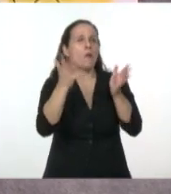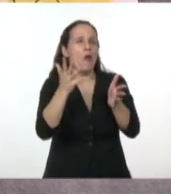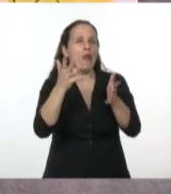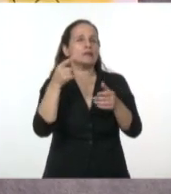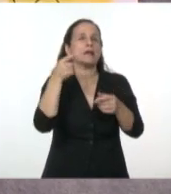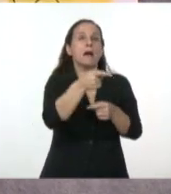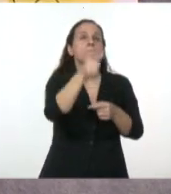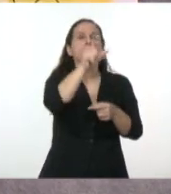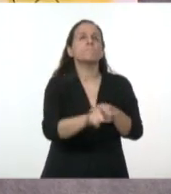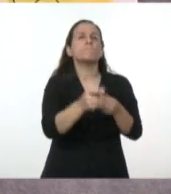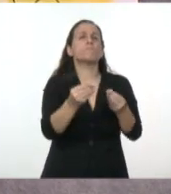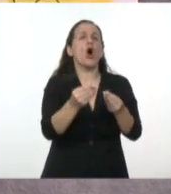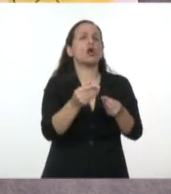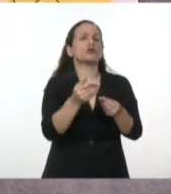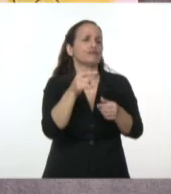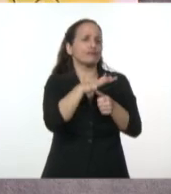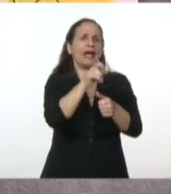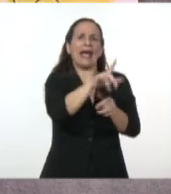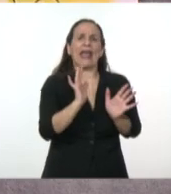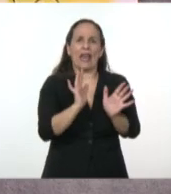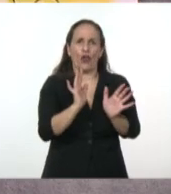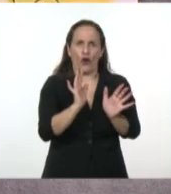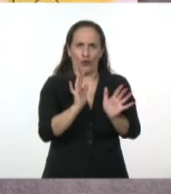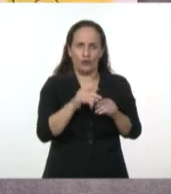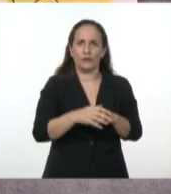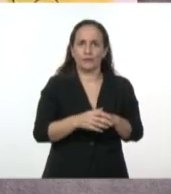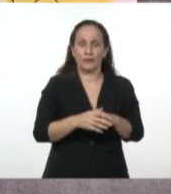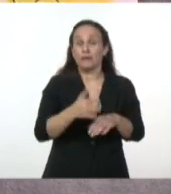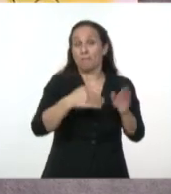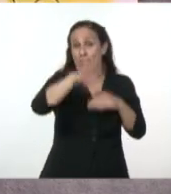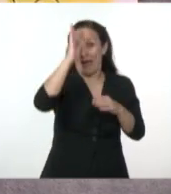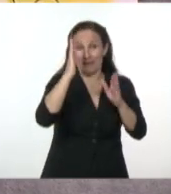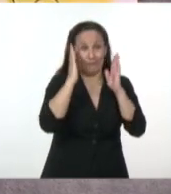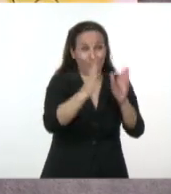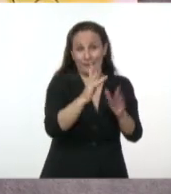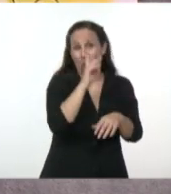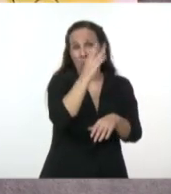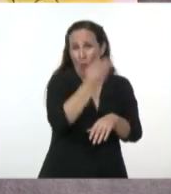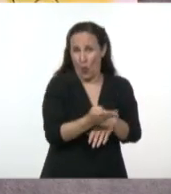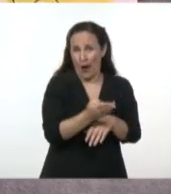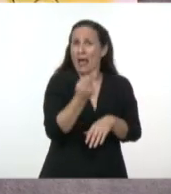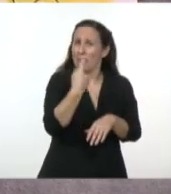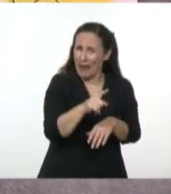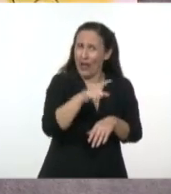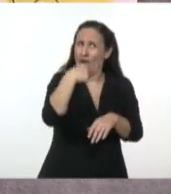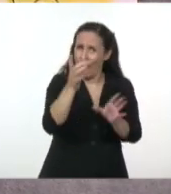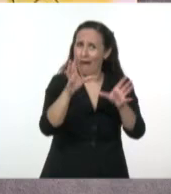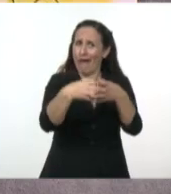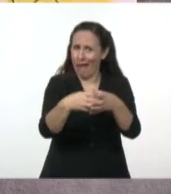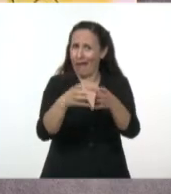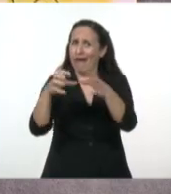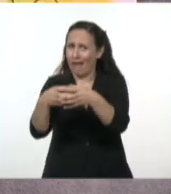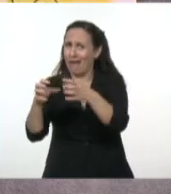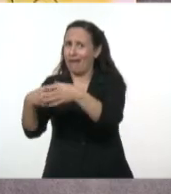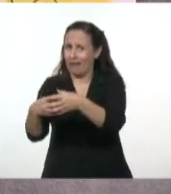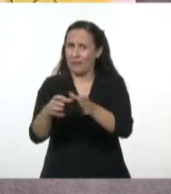género, por ese motivo, ¿no? Y generalmente la asociamos a la mujer, ¿no? Pero también hay otros grupos, digo, el hombre también